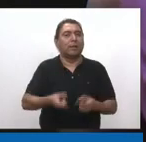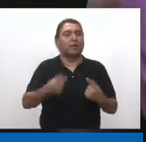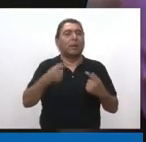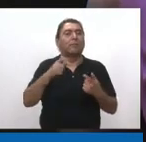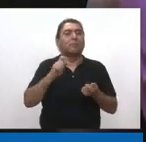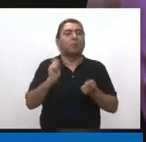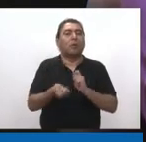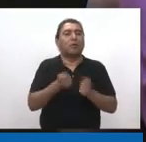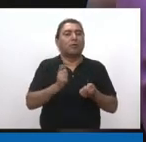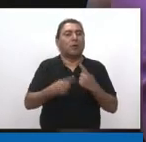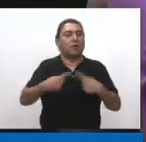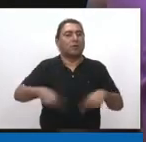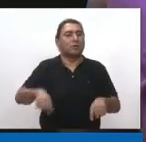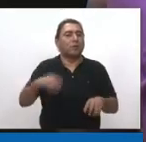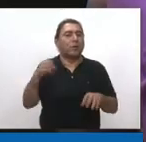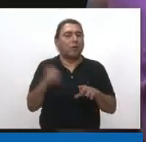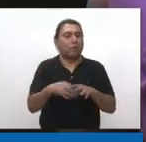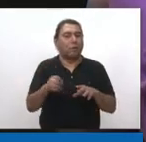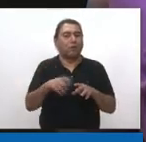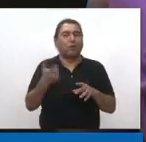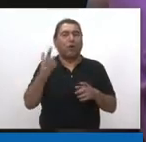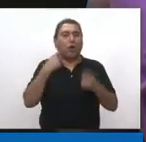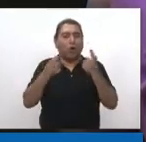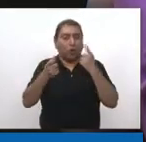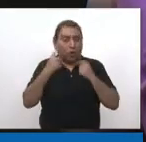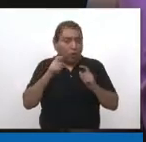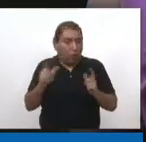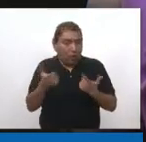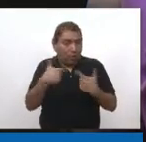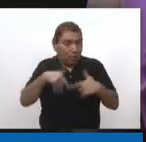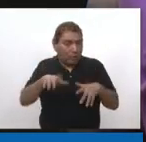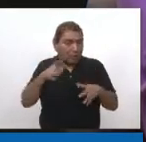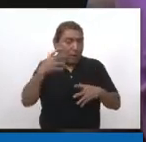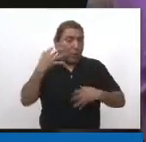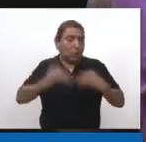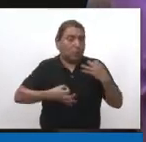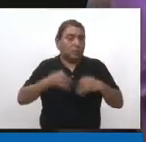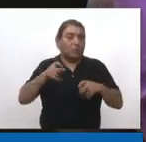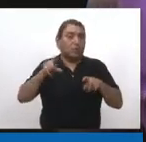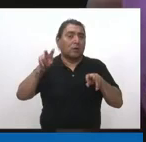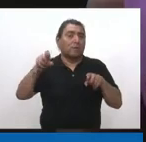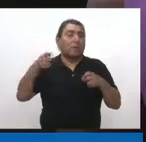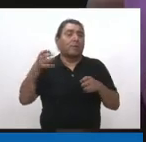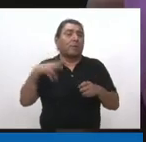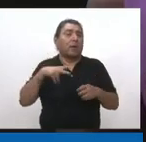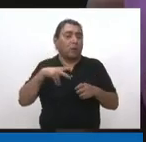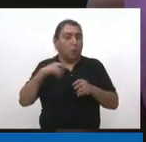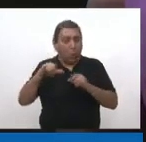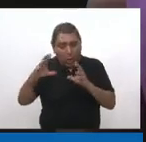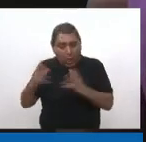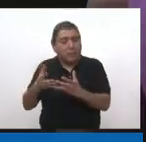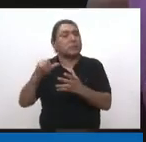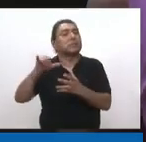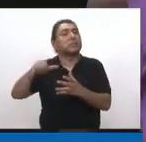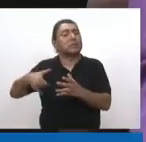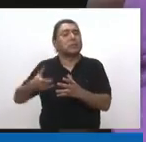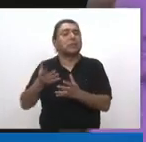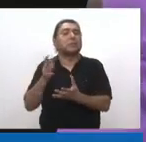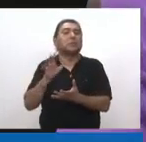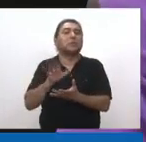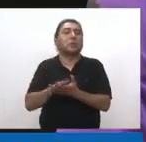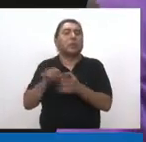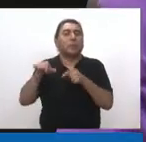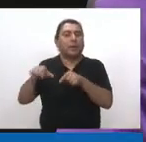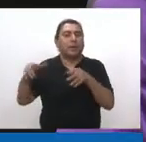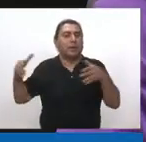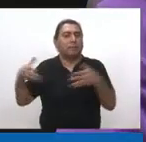los controla, ni siquiera la justicia, por ahí en algún caso particular puede declarar la inconstitucionalidad para el caso particular respecto a la materia,